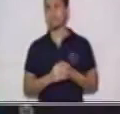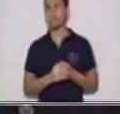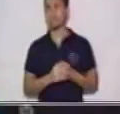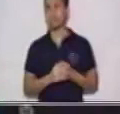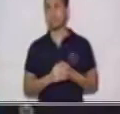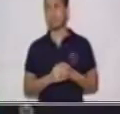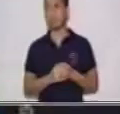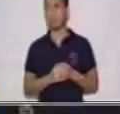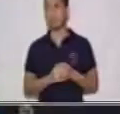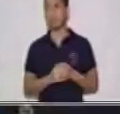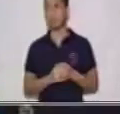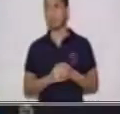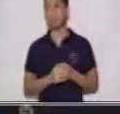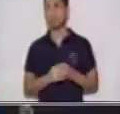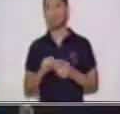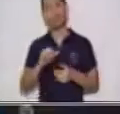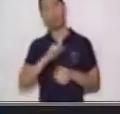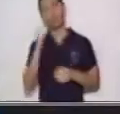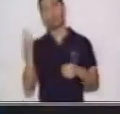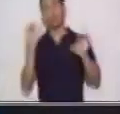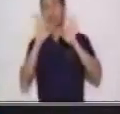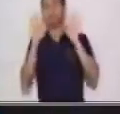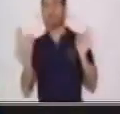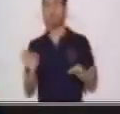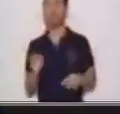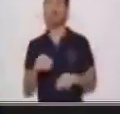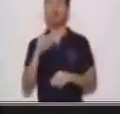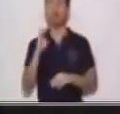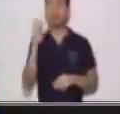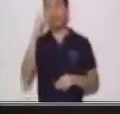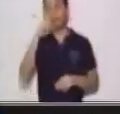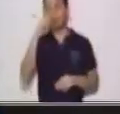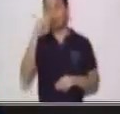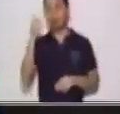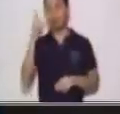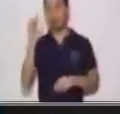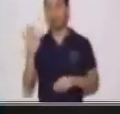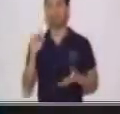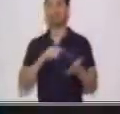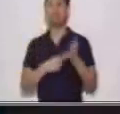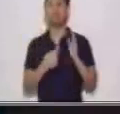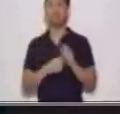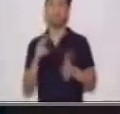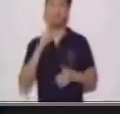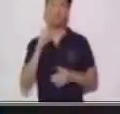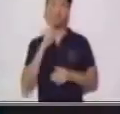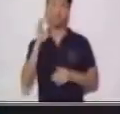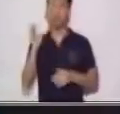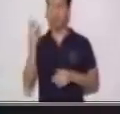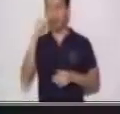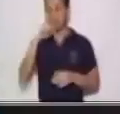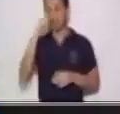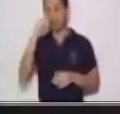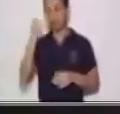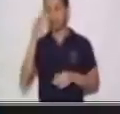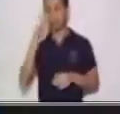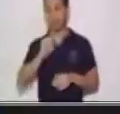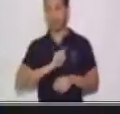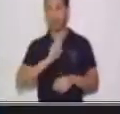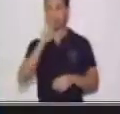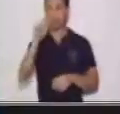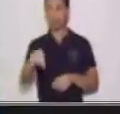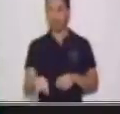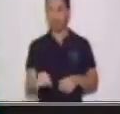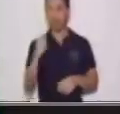estado o el verbo estar. Esto va a expresar la situación en